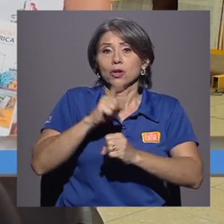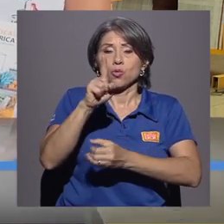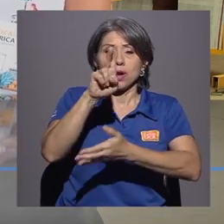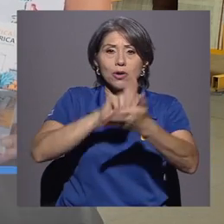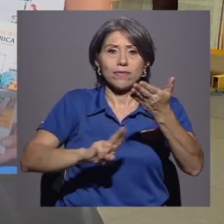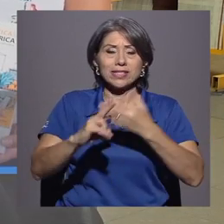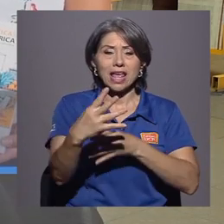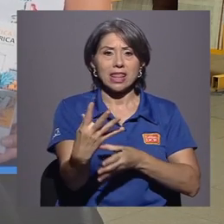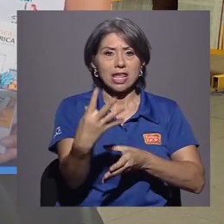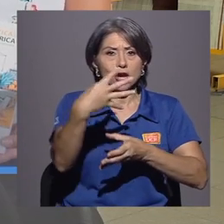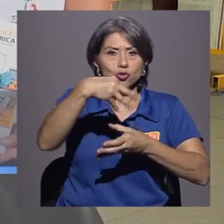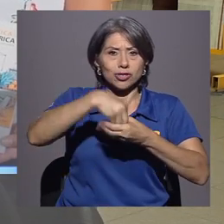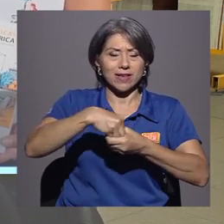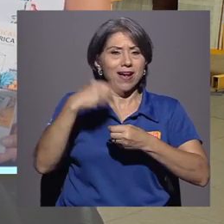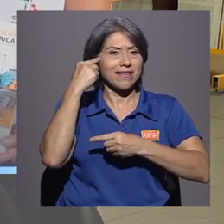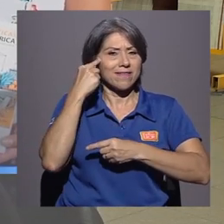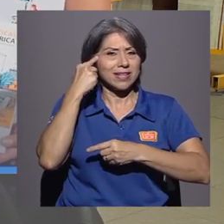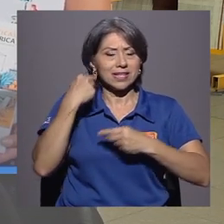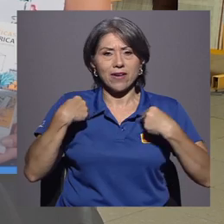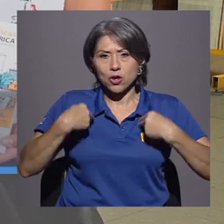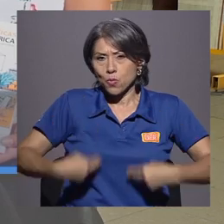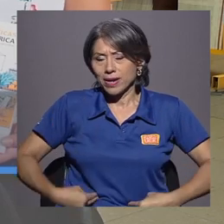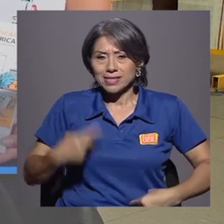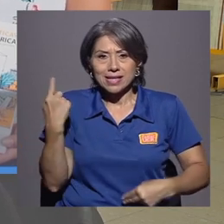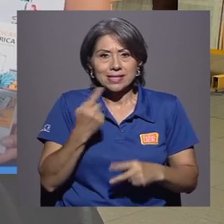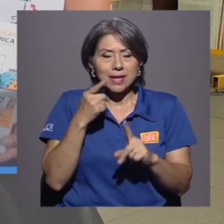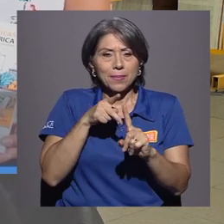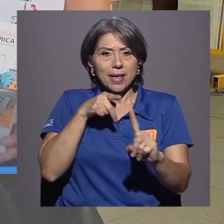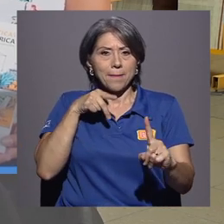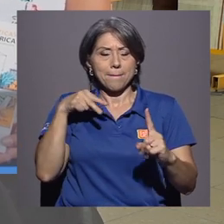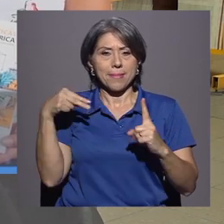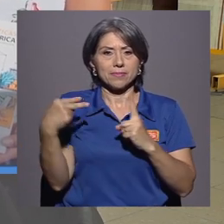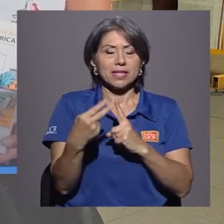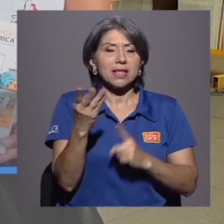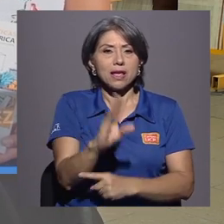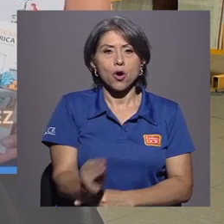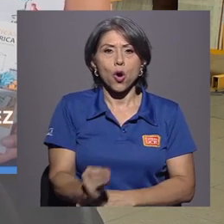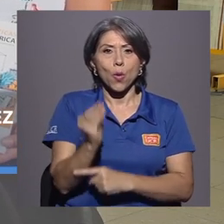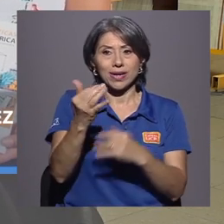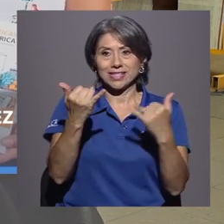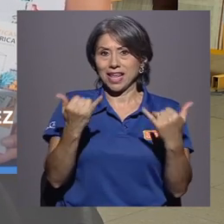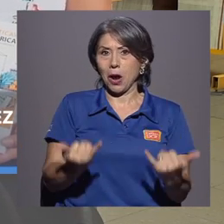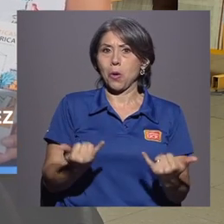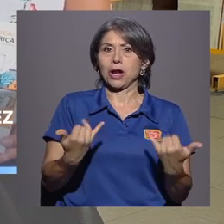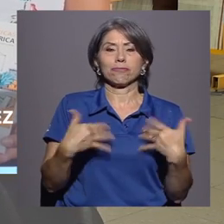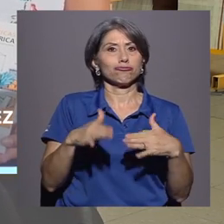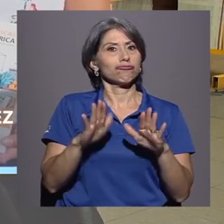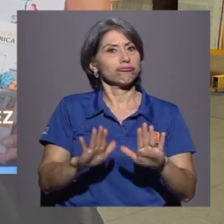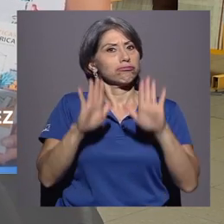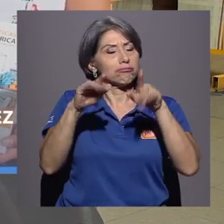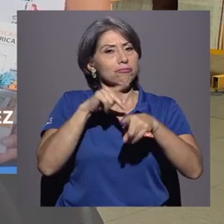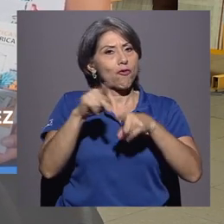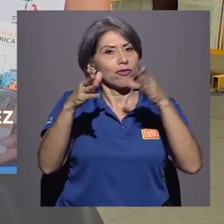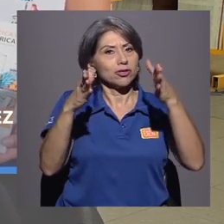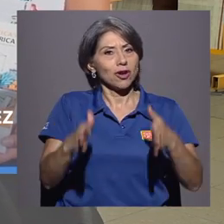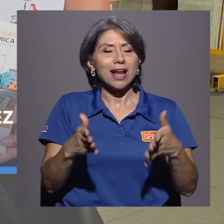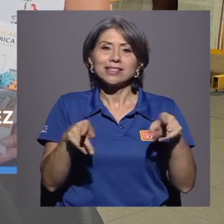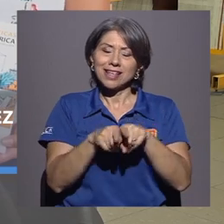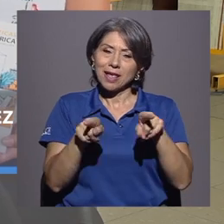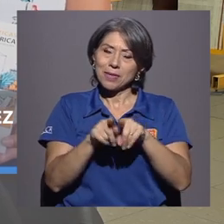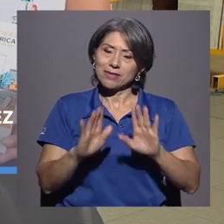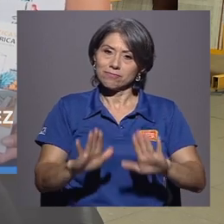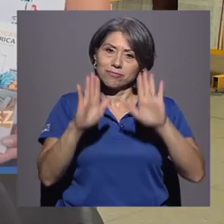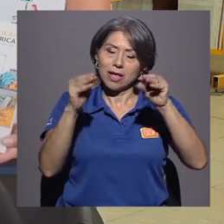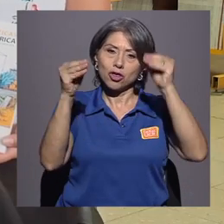universidad inclusiva, reflexiva y humanista, siempre desde la perspectiva de jóvenes que ahora son grandes profesionales y que son grandes